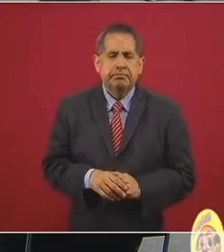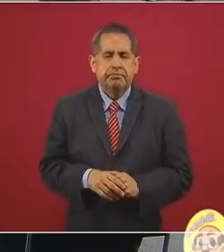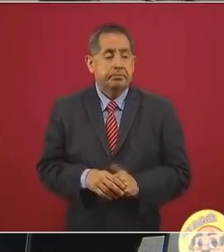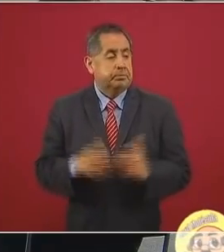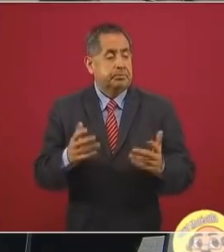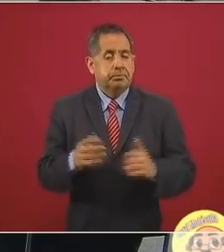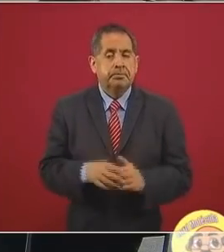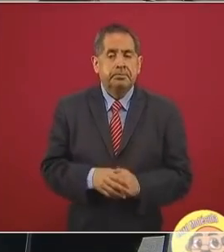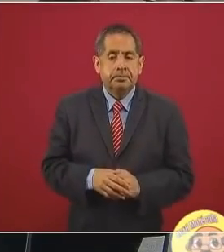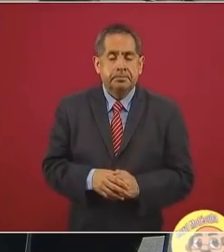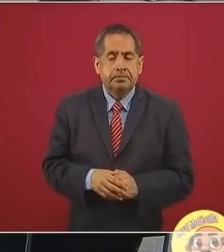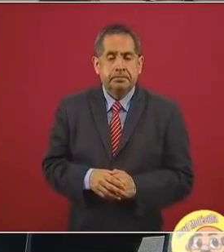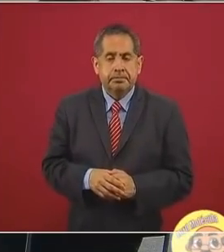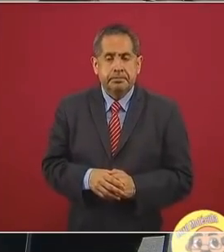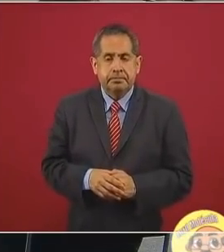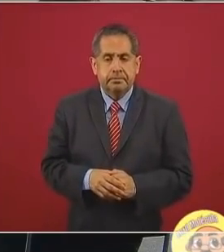Entonces,